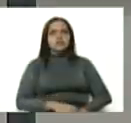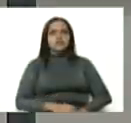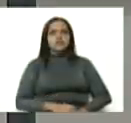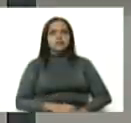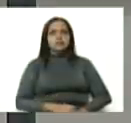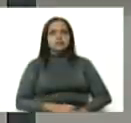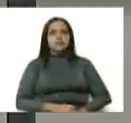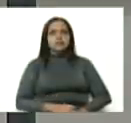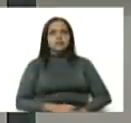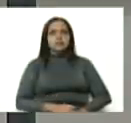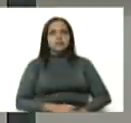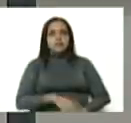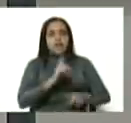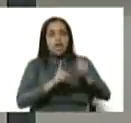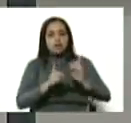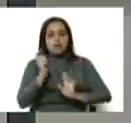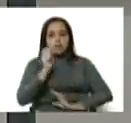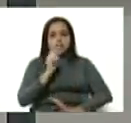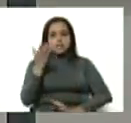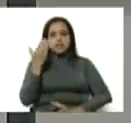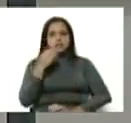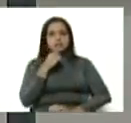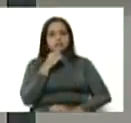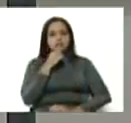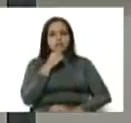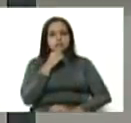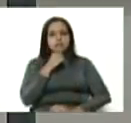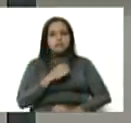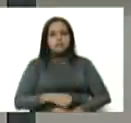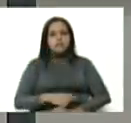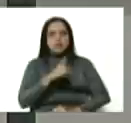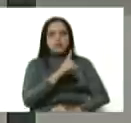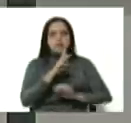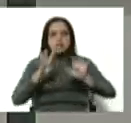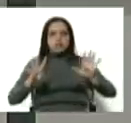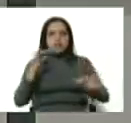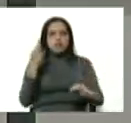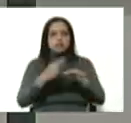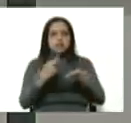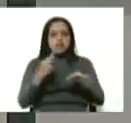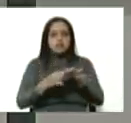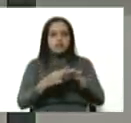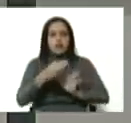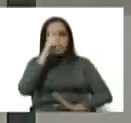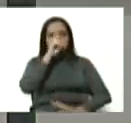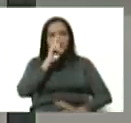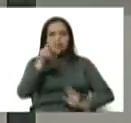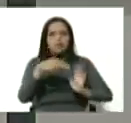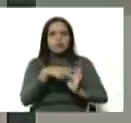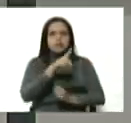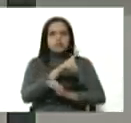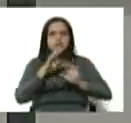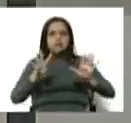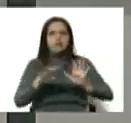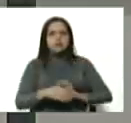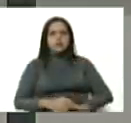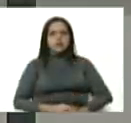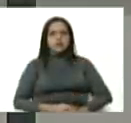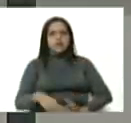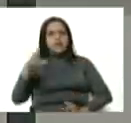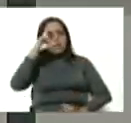hablando de hace unos meses, 19 de septiembre de 2019, el canciller acreditó